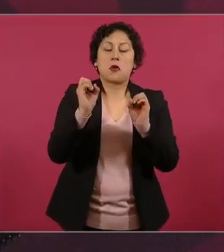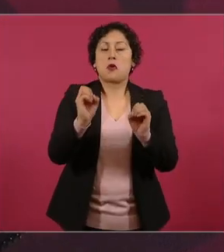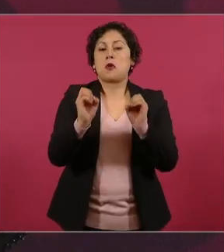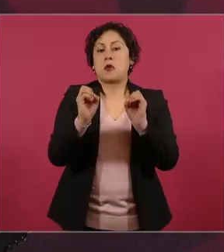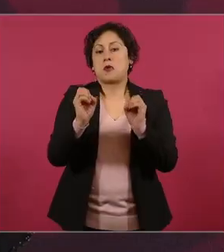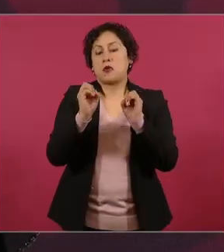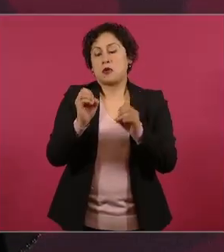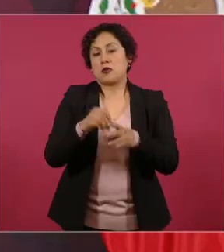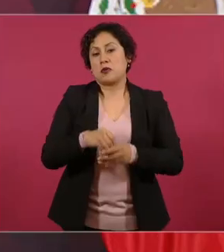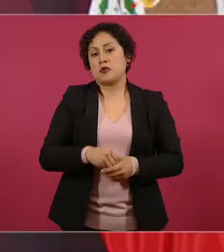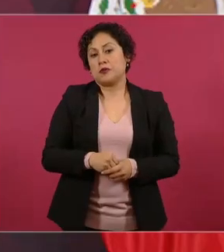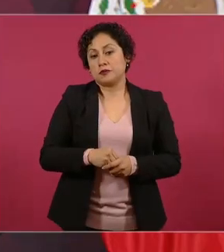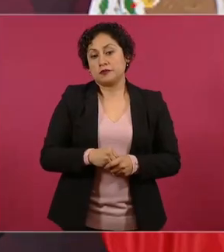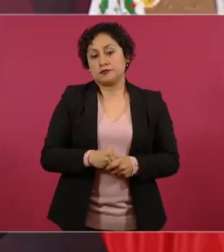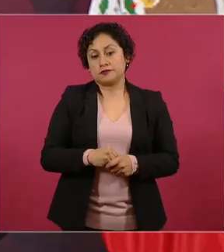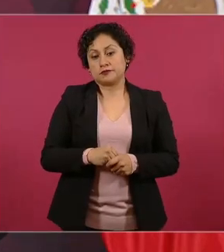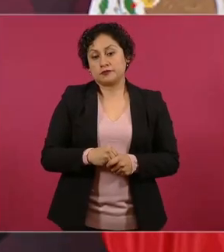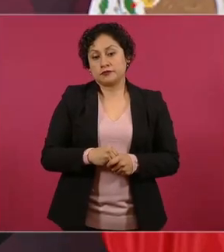las